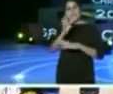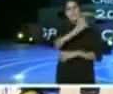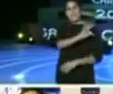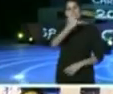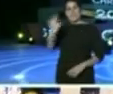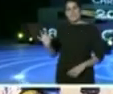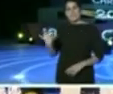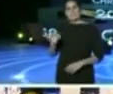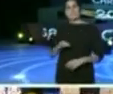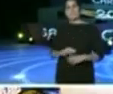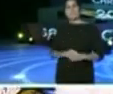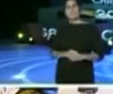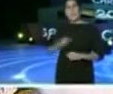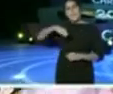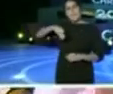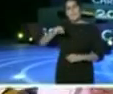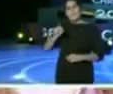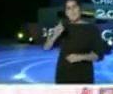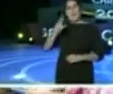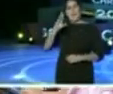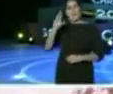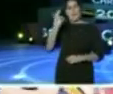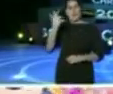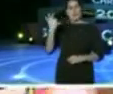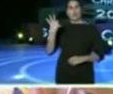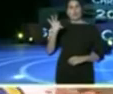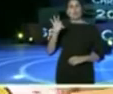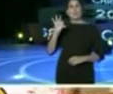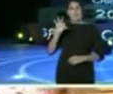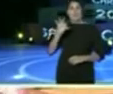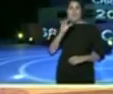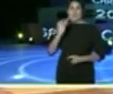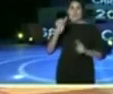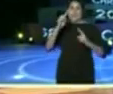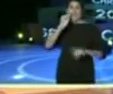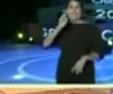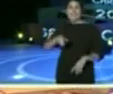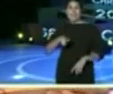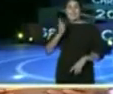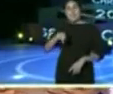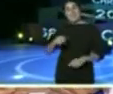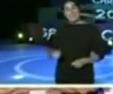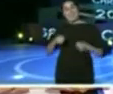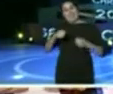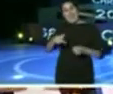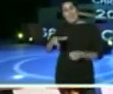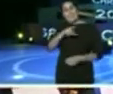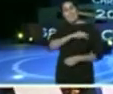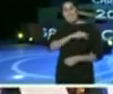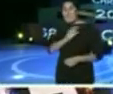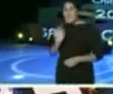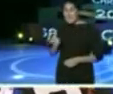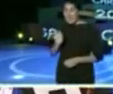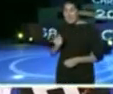Traques, el amigo Marcos. Bienvenido, se estrena como director y se estrena entregando premio, Laura. Así es. Que